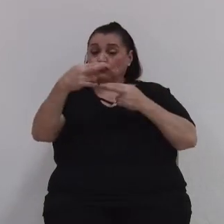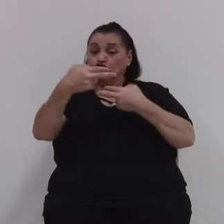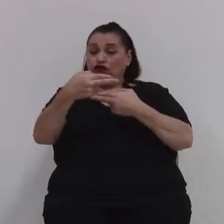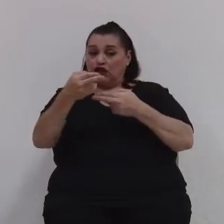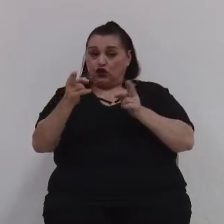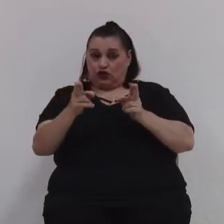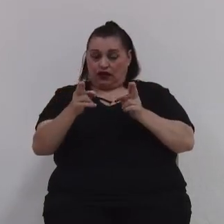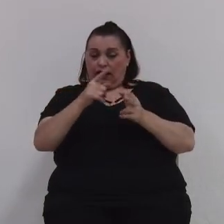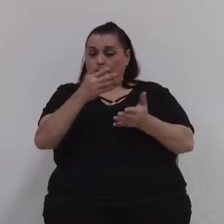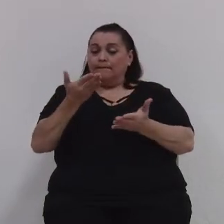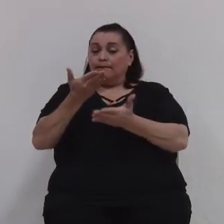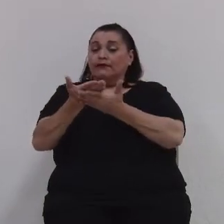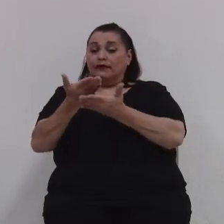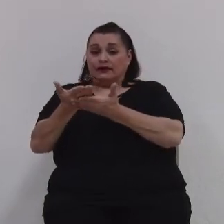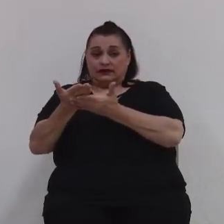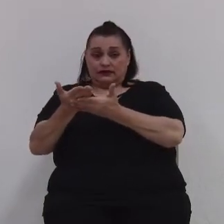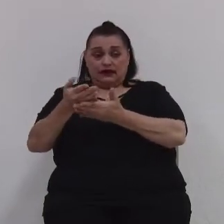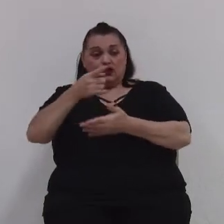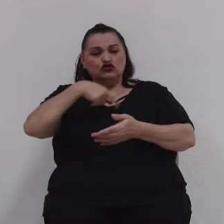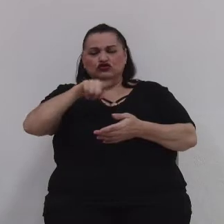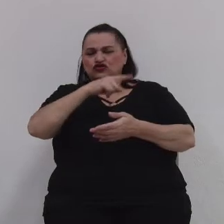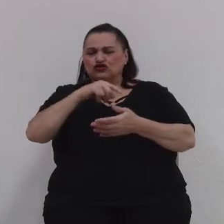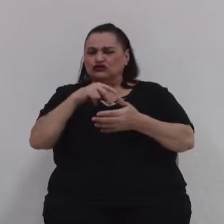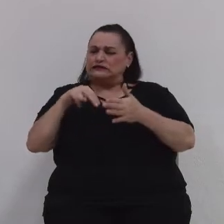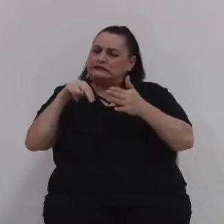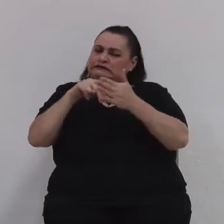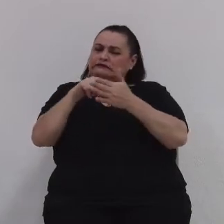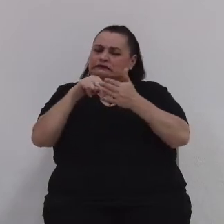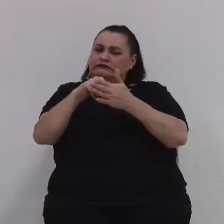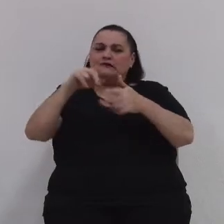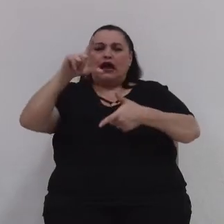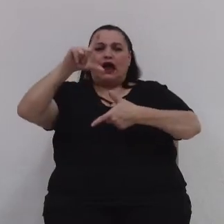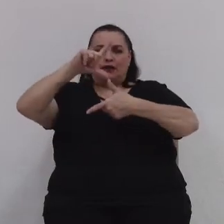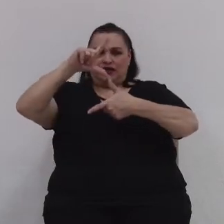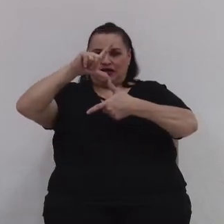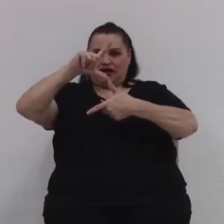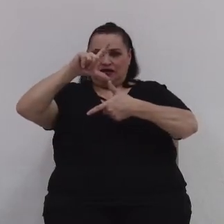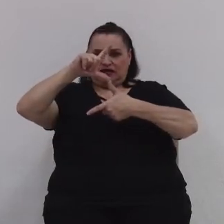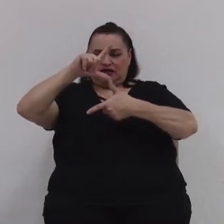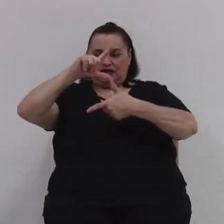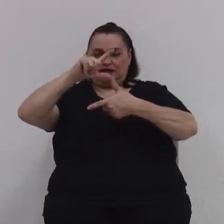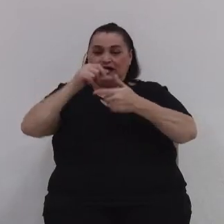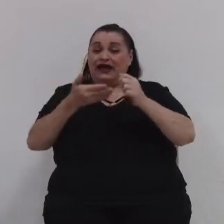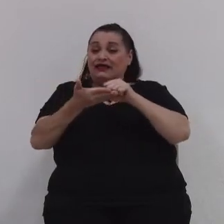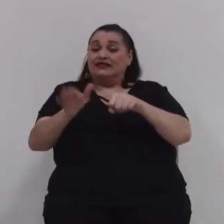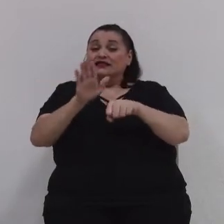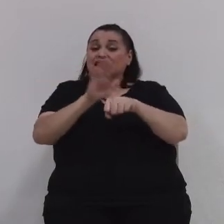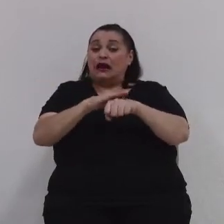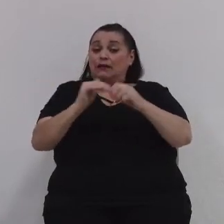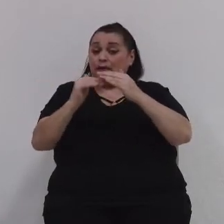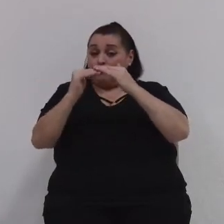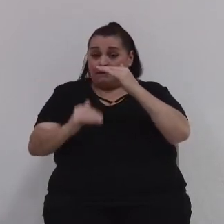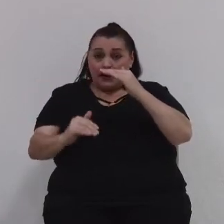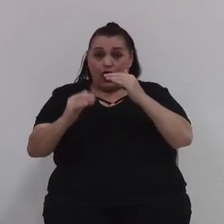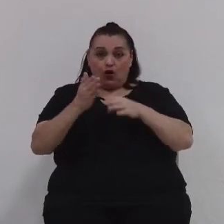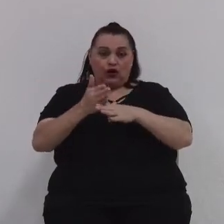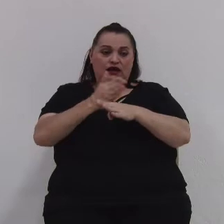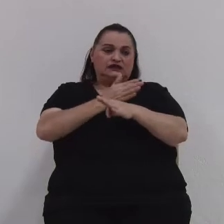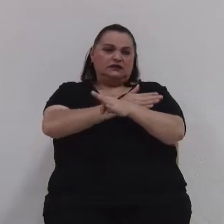que plantea es que estamos entrampados en América Latina en lo que llaman una trampa de bajo crecimiento y